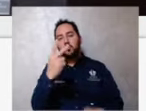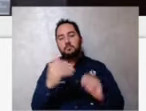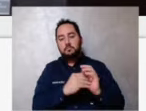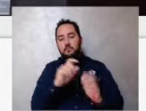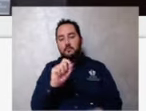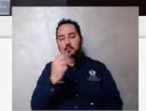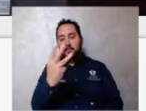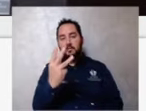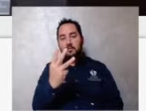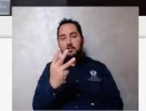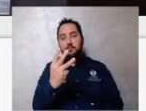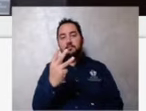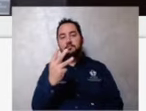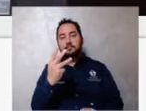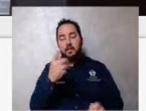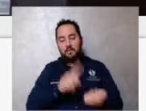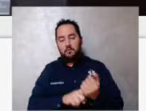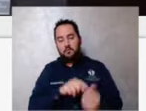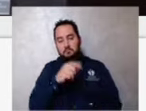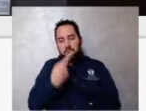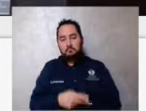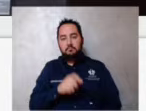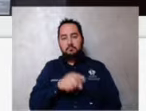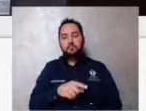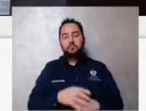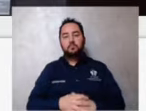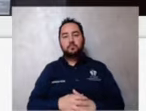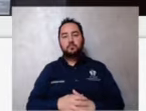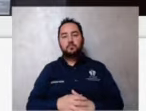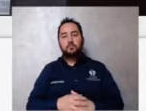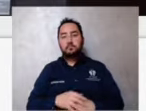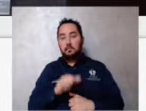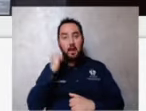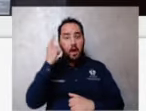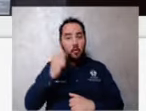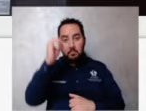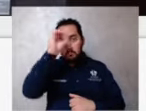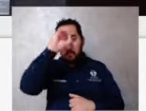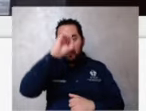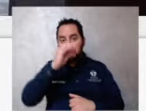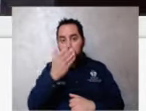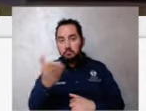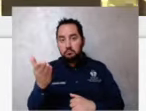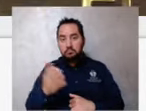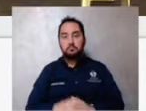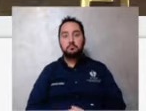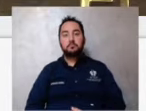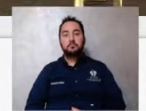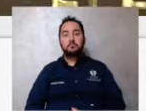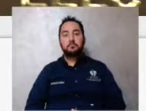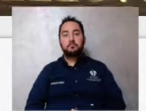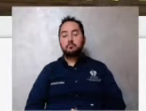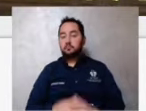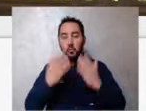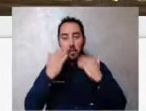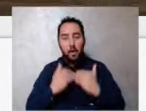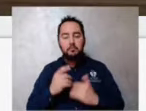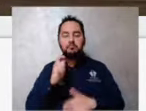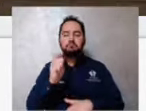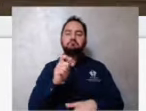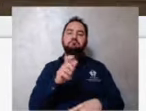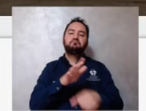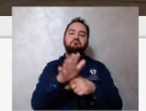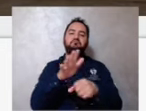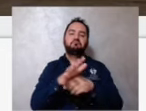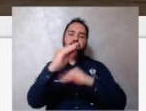JDC-21/2023 del índice de este órgano jurisdiccional. ¿Alguna intervención? Si no hay intervenciones, se